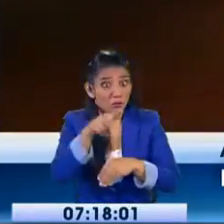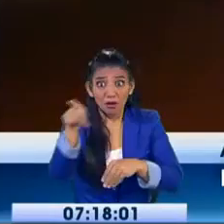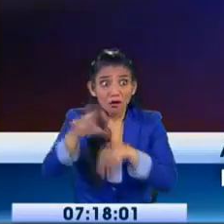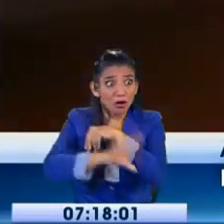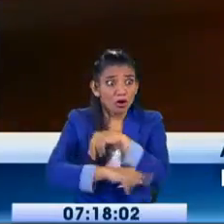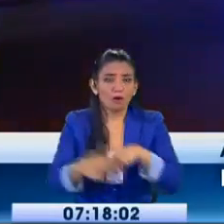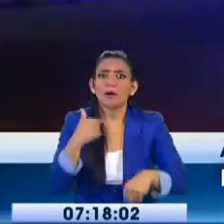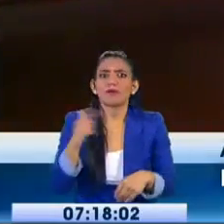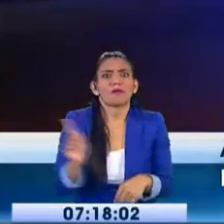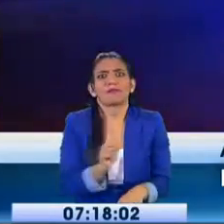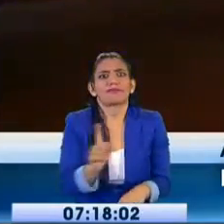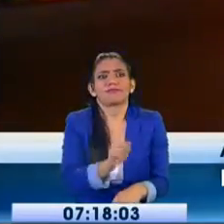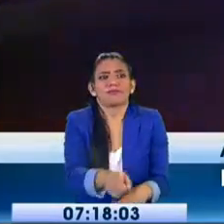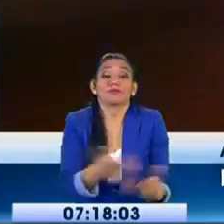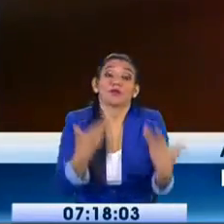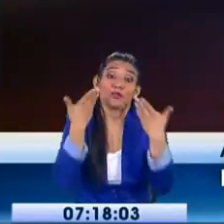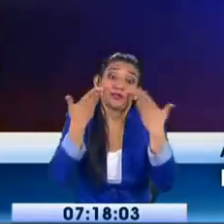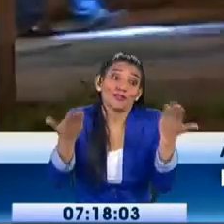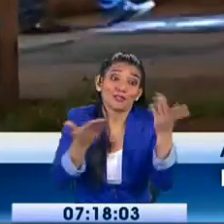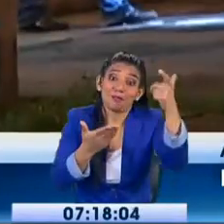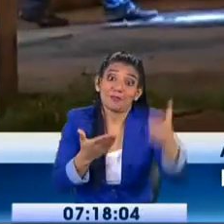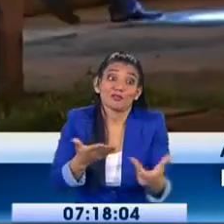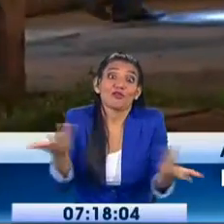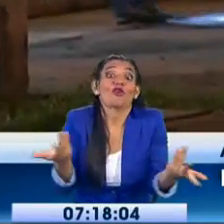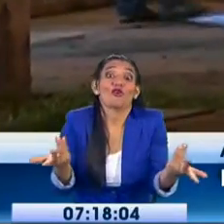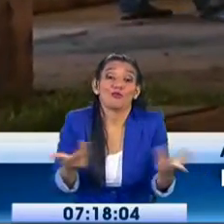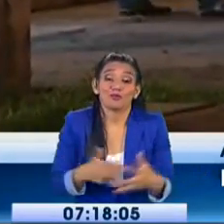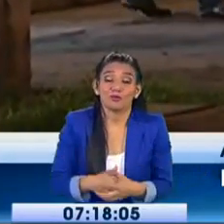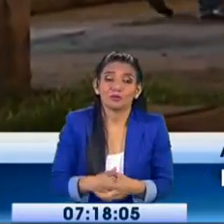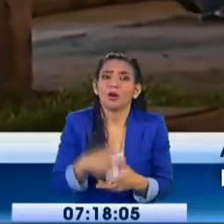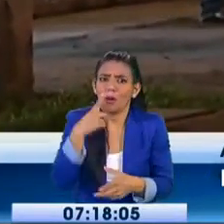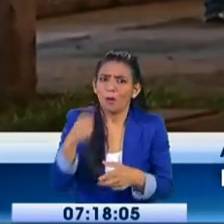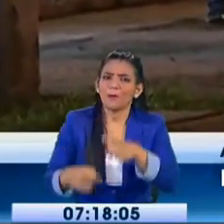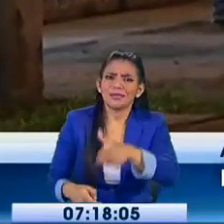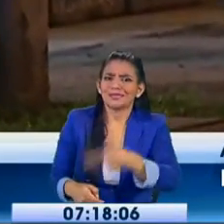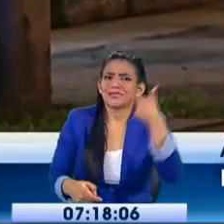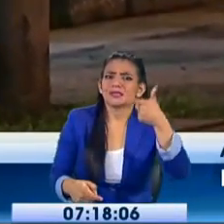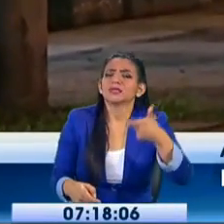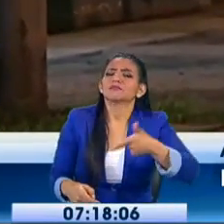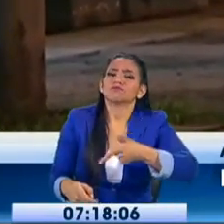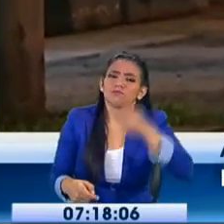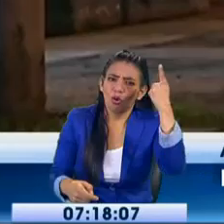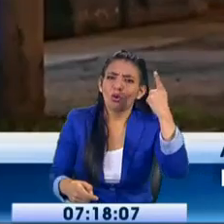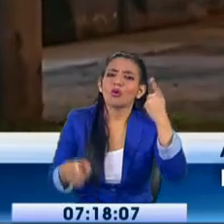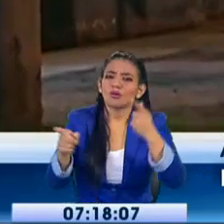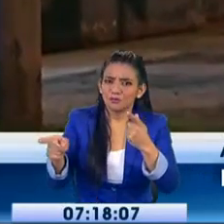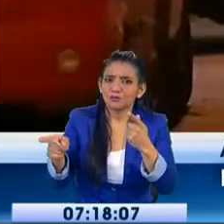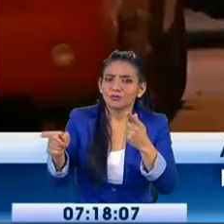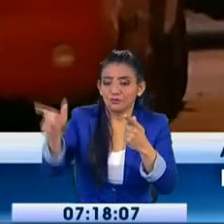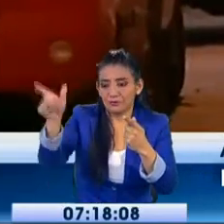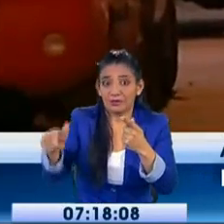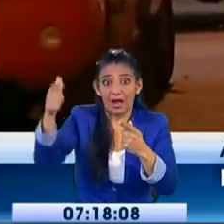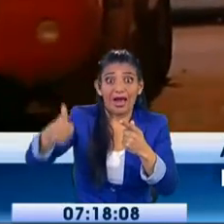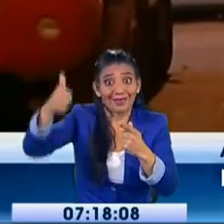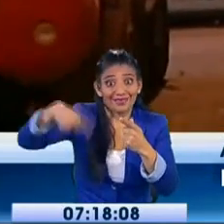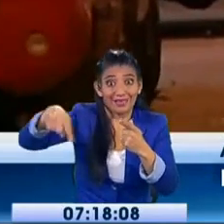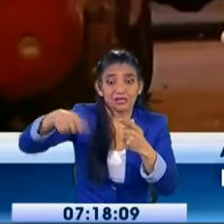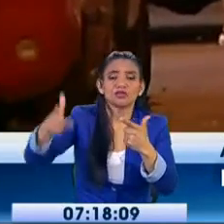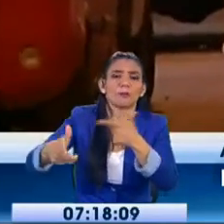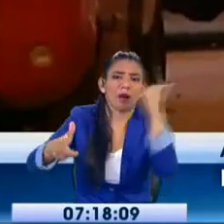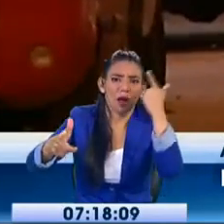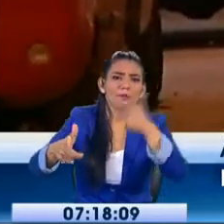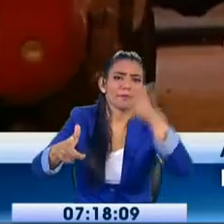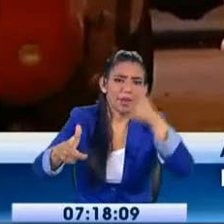puede esperar, digamos, la reacción del pillo. Viene y saca la pistola y lo coge al chico que le roba y le da. Dicen que